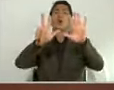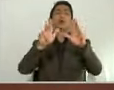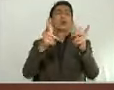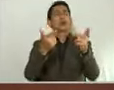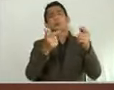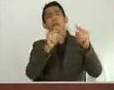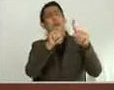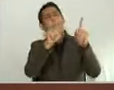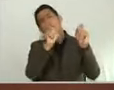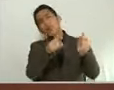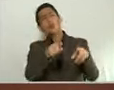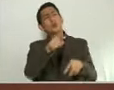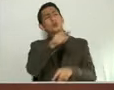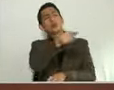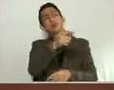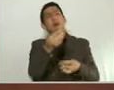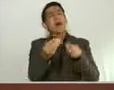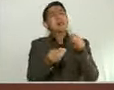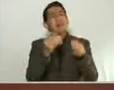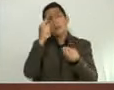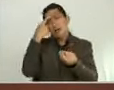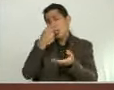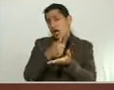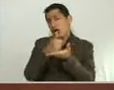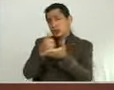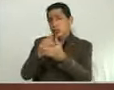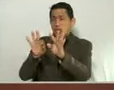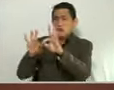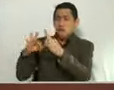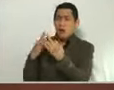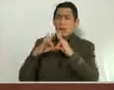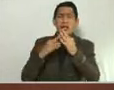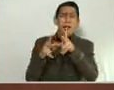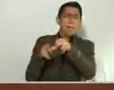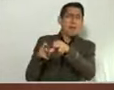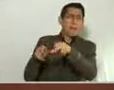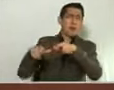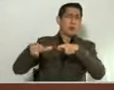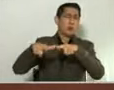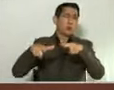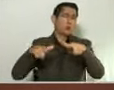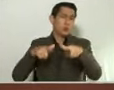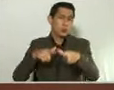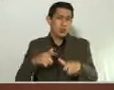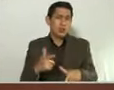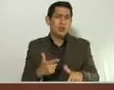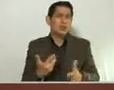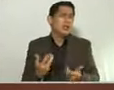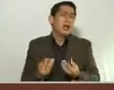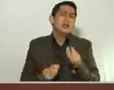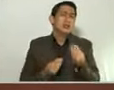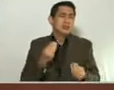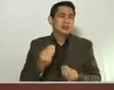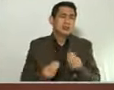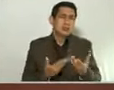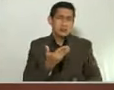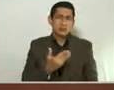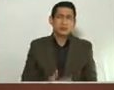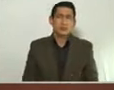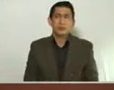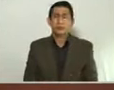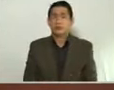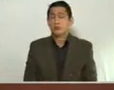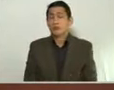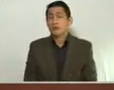ayuda a estas personas? ¿Se sigue rehabilitando la zona? ¿Qué ha hecho su administración, Cintia, ahí? Bueno, no